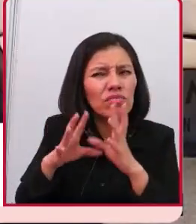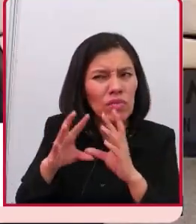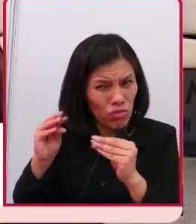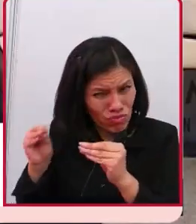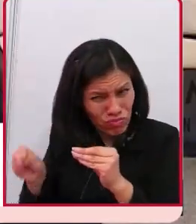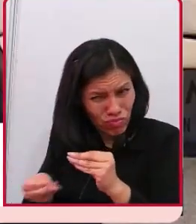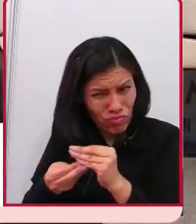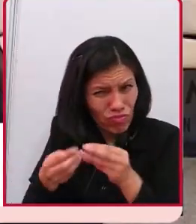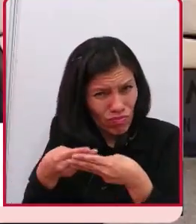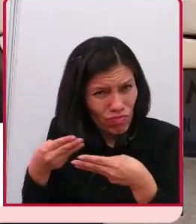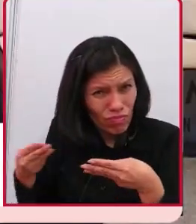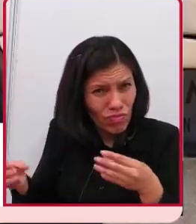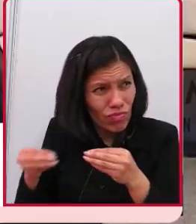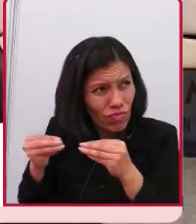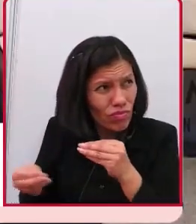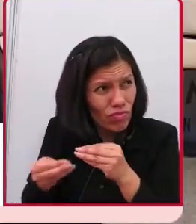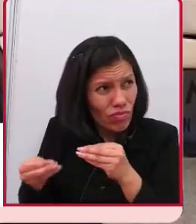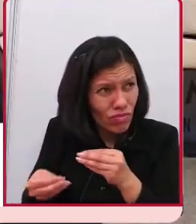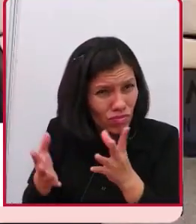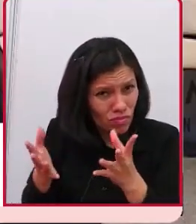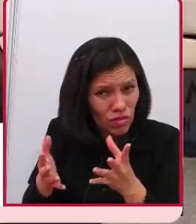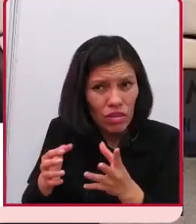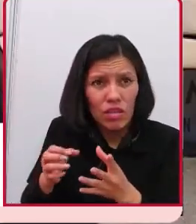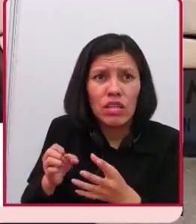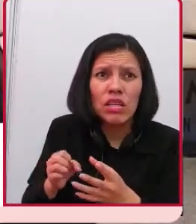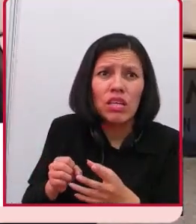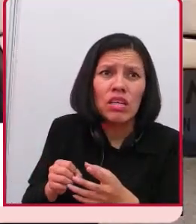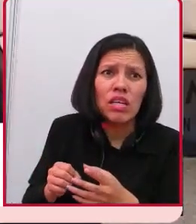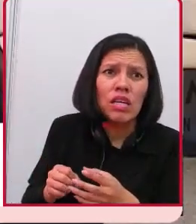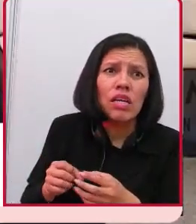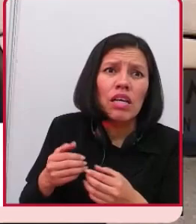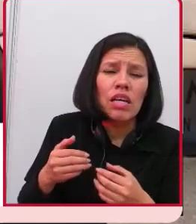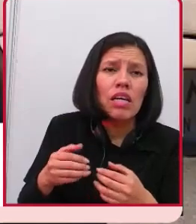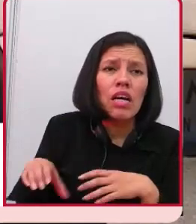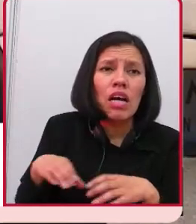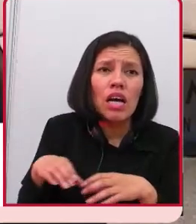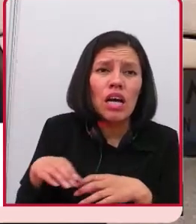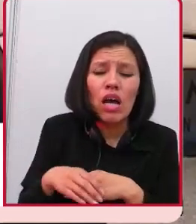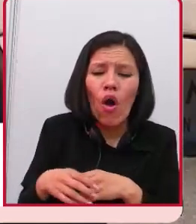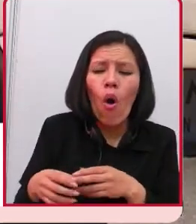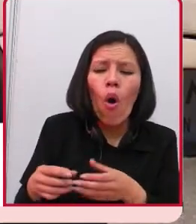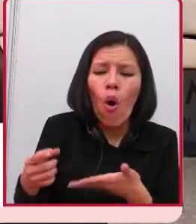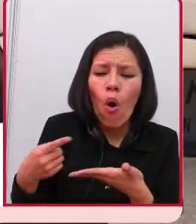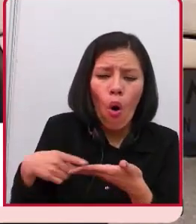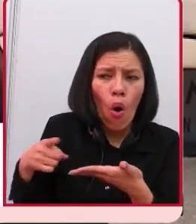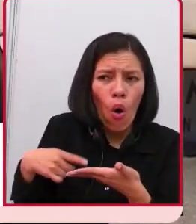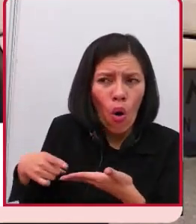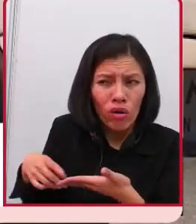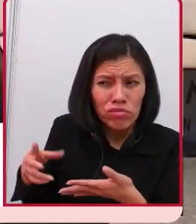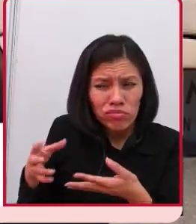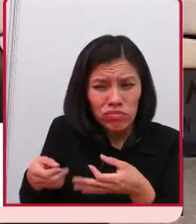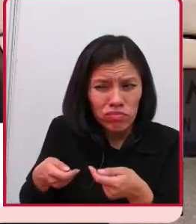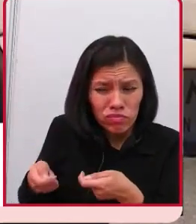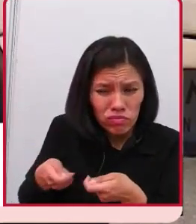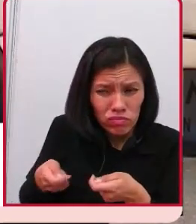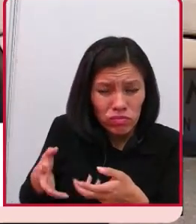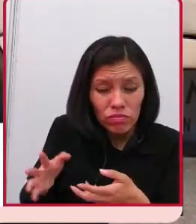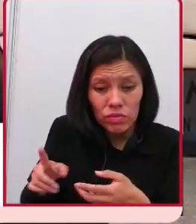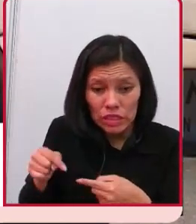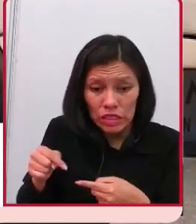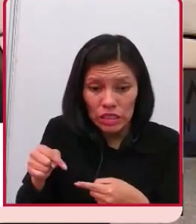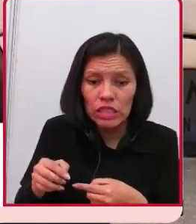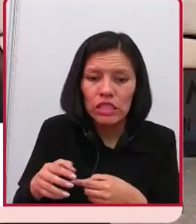Kasayanta jojo mineral karingman hina. hemos hecho controles justamente para verificar que es molibdenita la que tenemos dentro